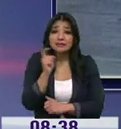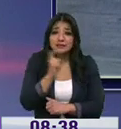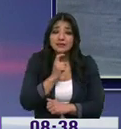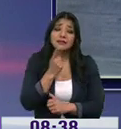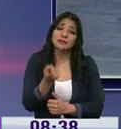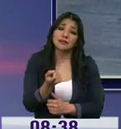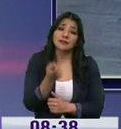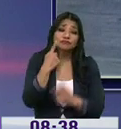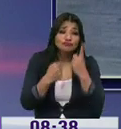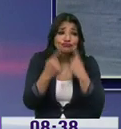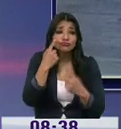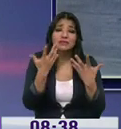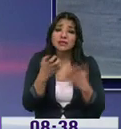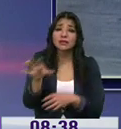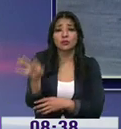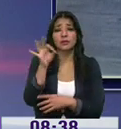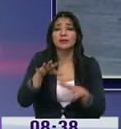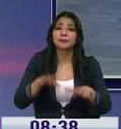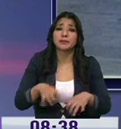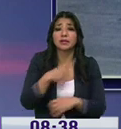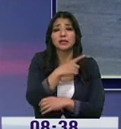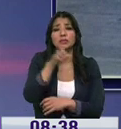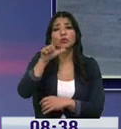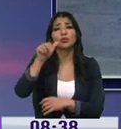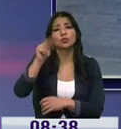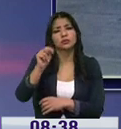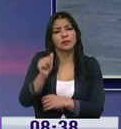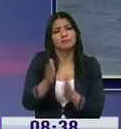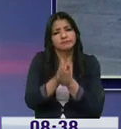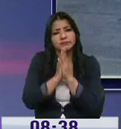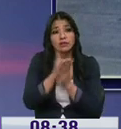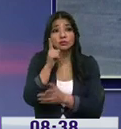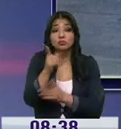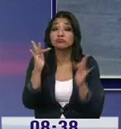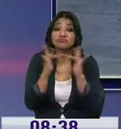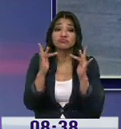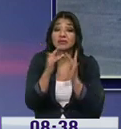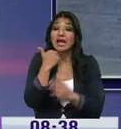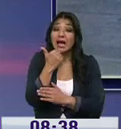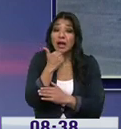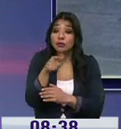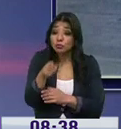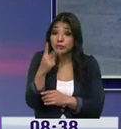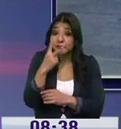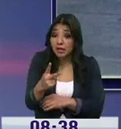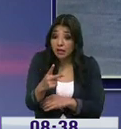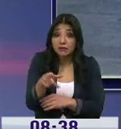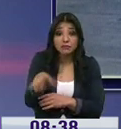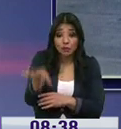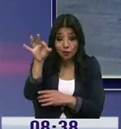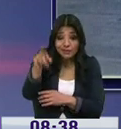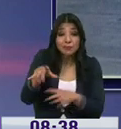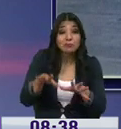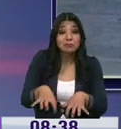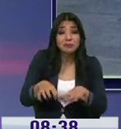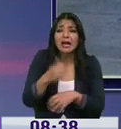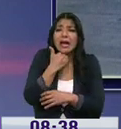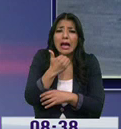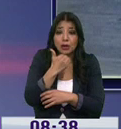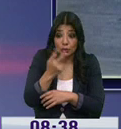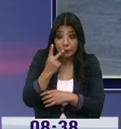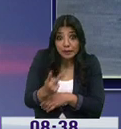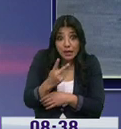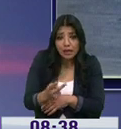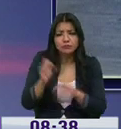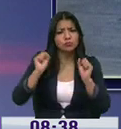Quieren encontrar al perrito. Por favor, ustedes si tienen algún contacto con esa perrita, si saben. O sea, si la han visto, ¿no? Si